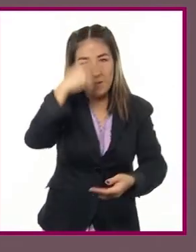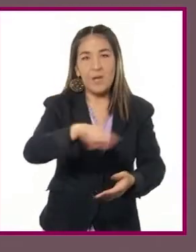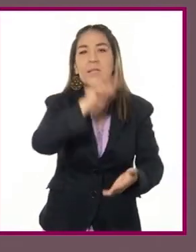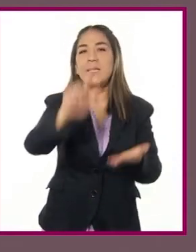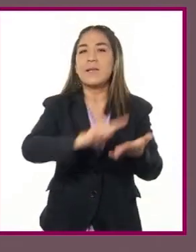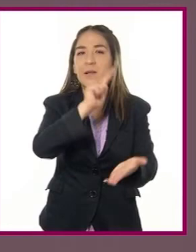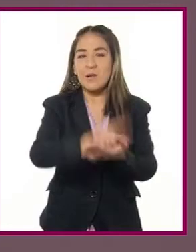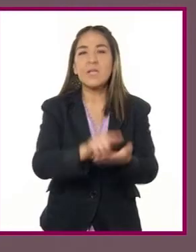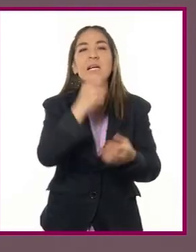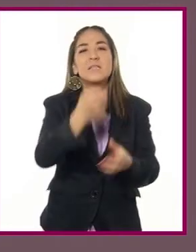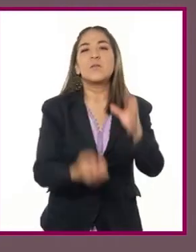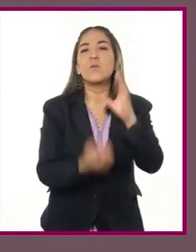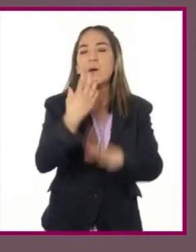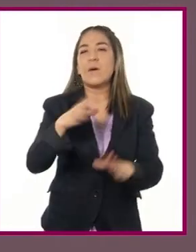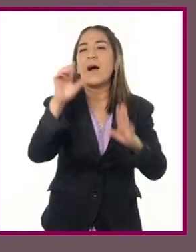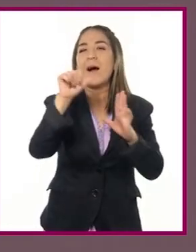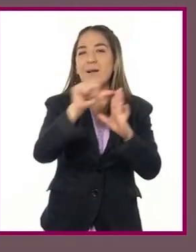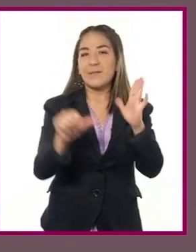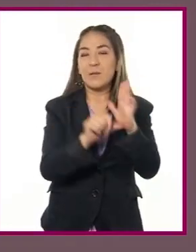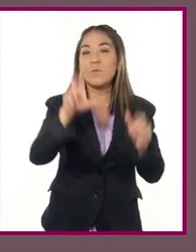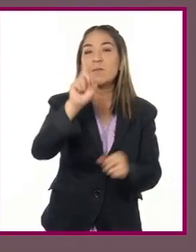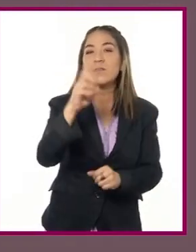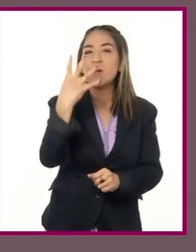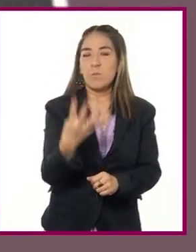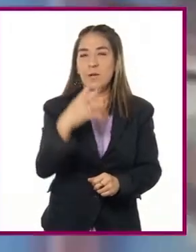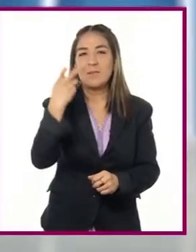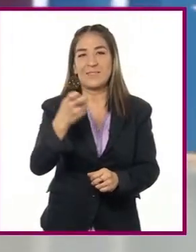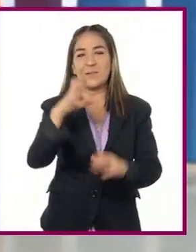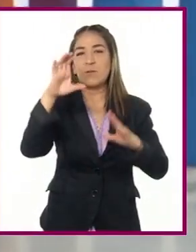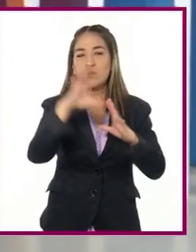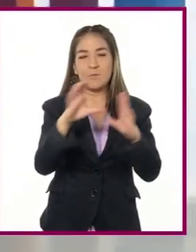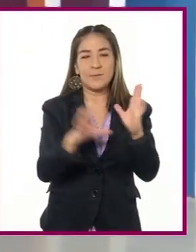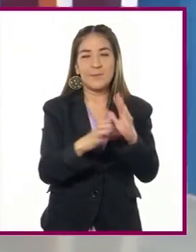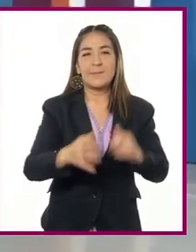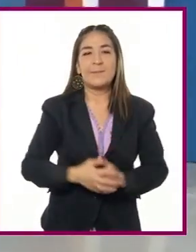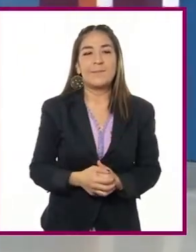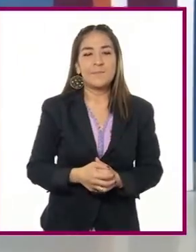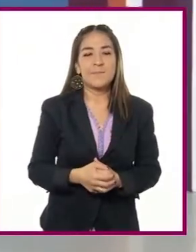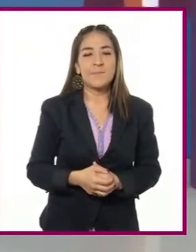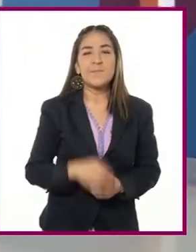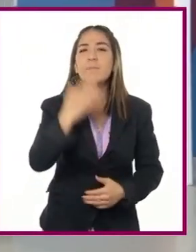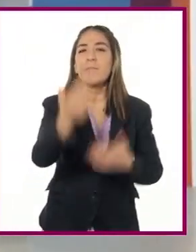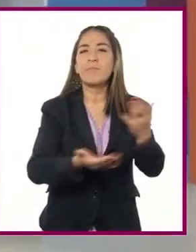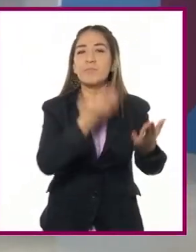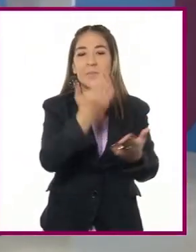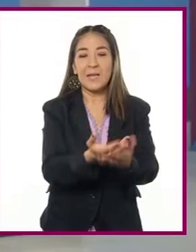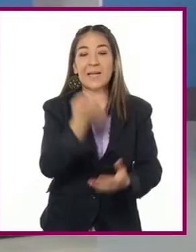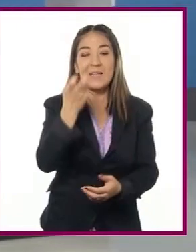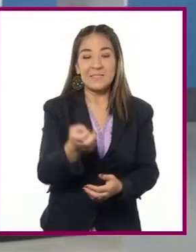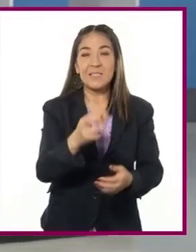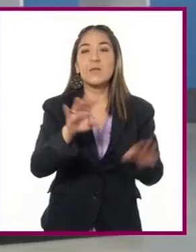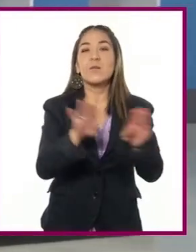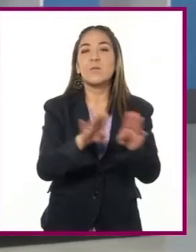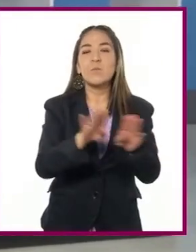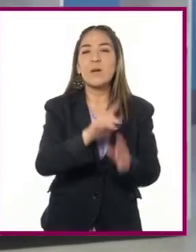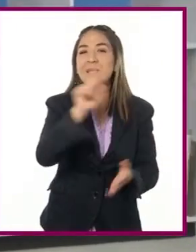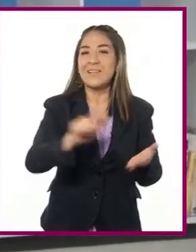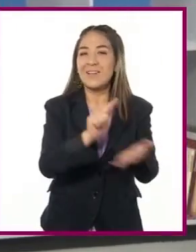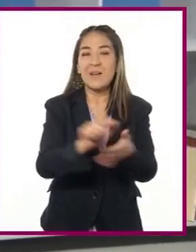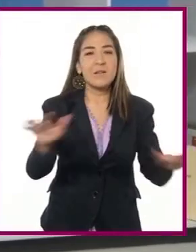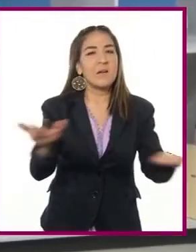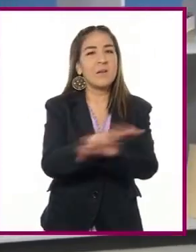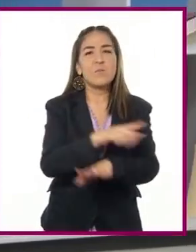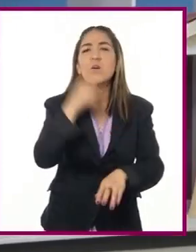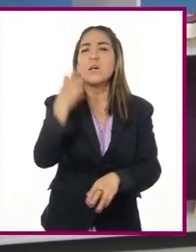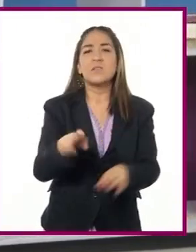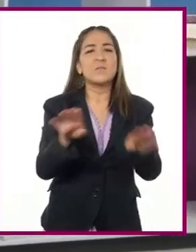para reformar el artículo 34 constitucional. La propuesta de reforma desató una fuerte